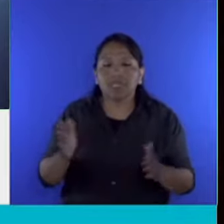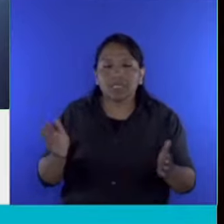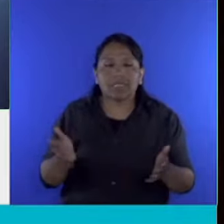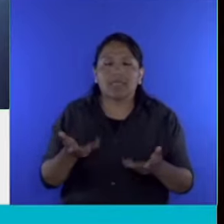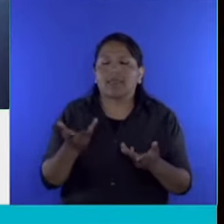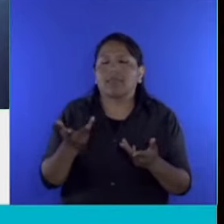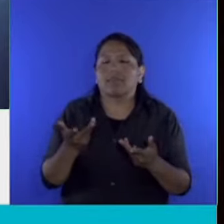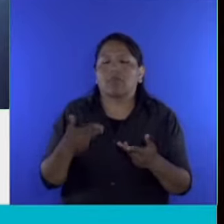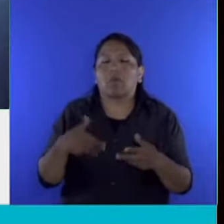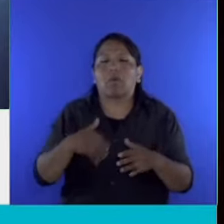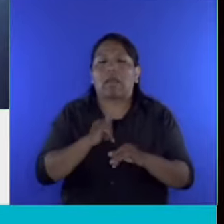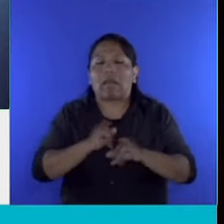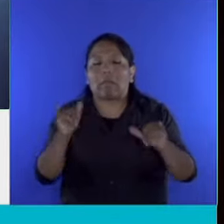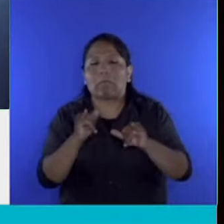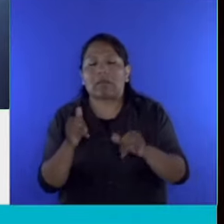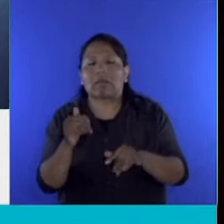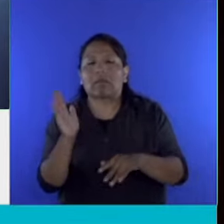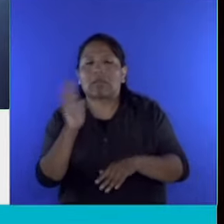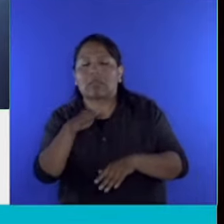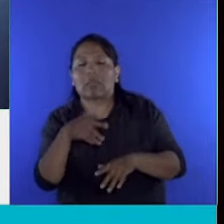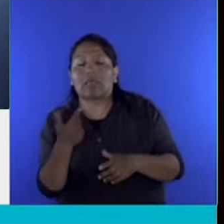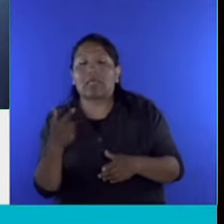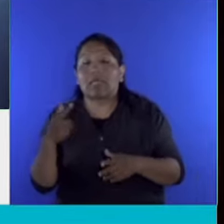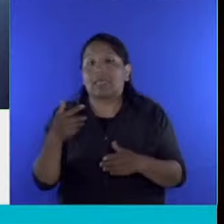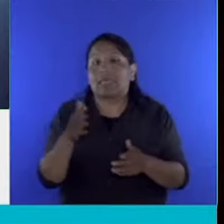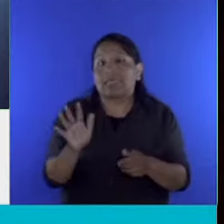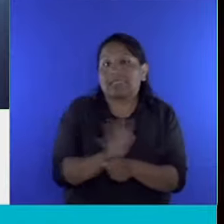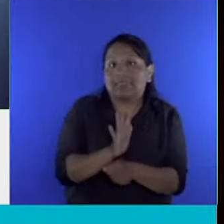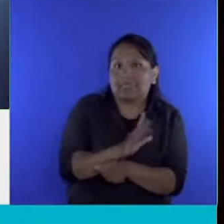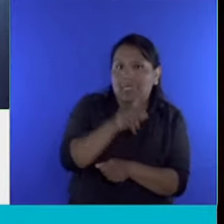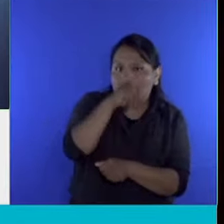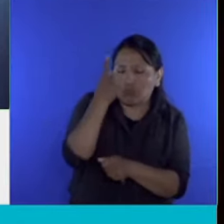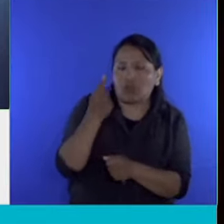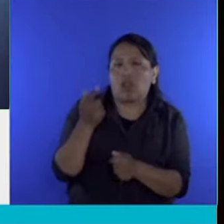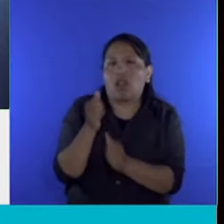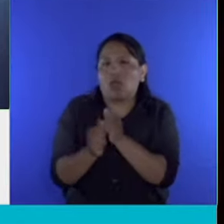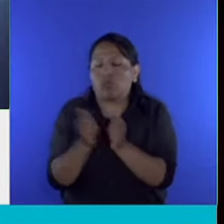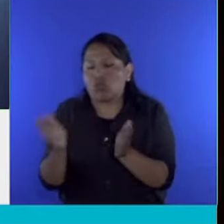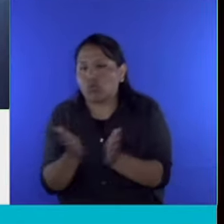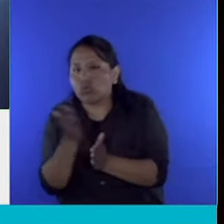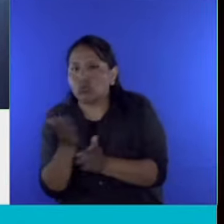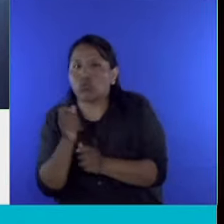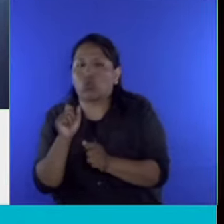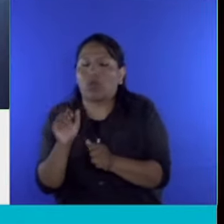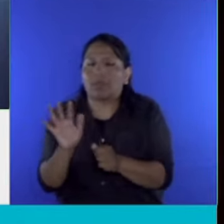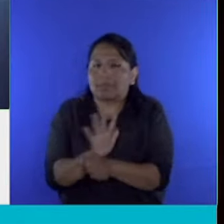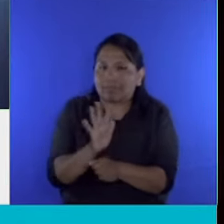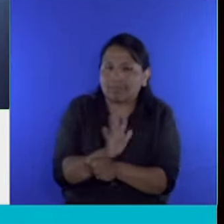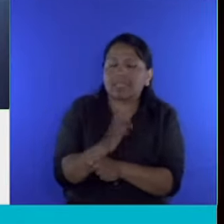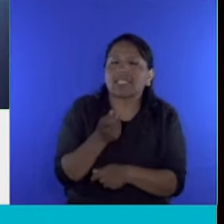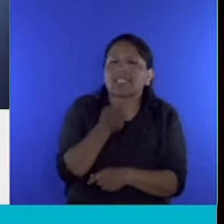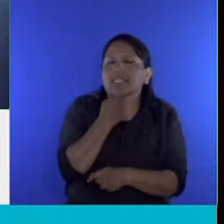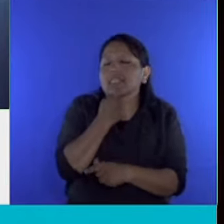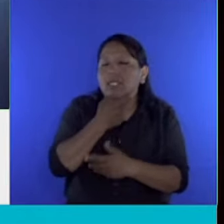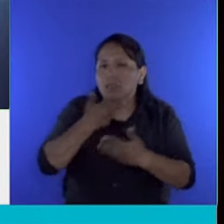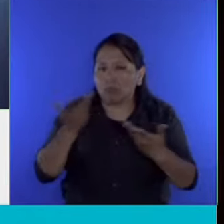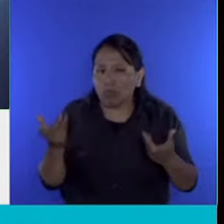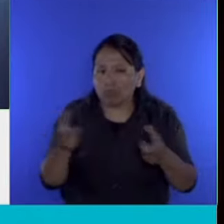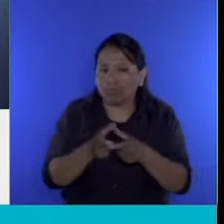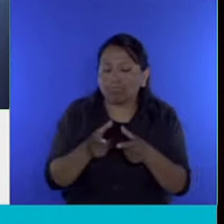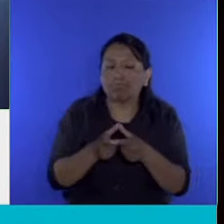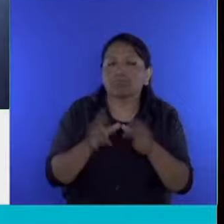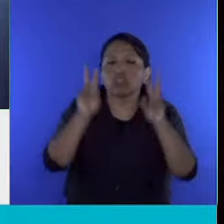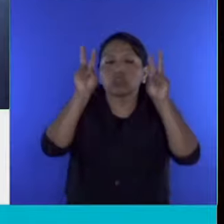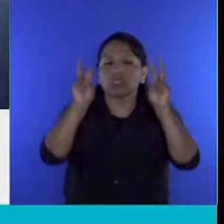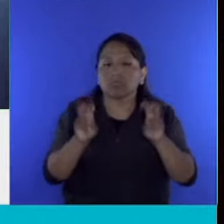de desprestigio que atraviesa el cine nacional y la producción cinematográfica y la industria cinematográfica poner el ejemplo una película